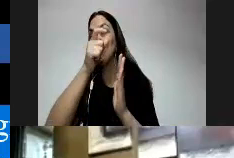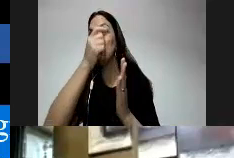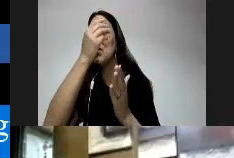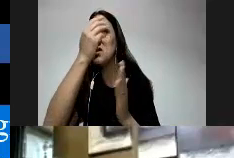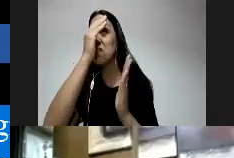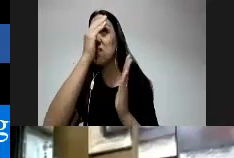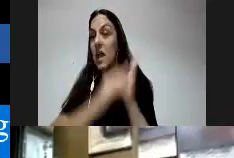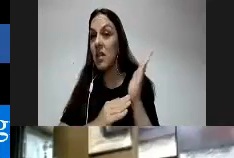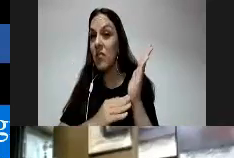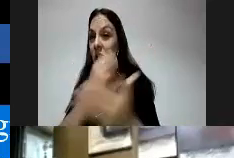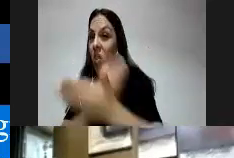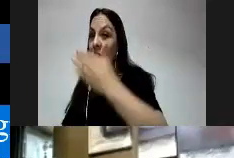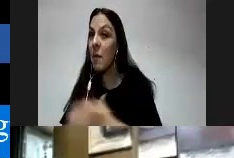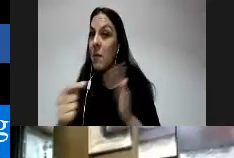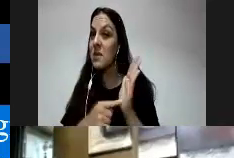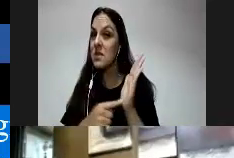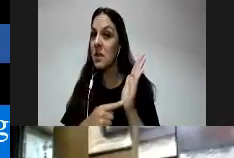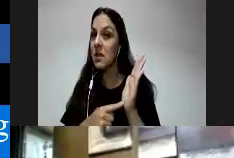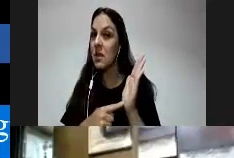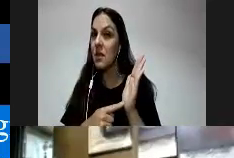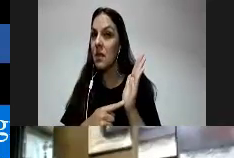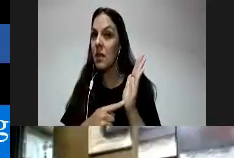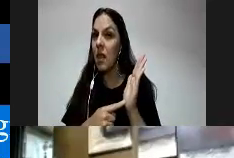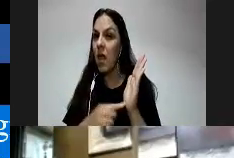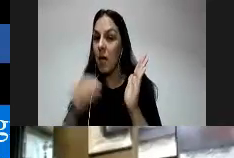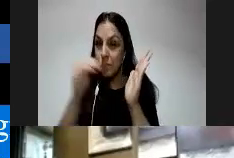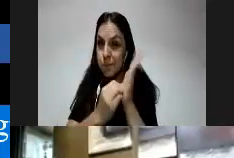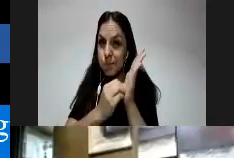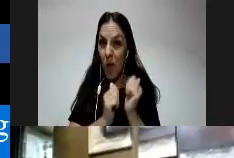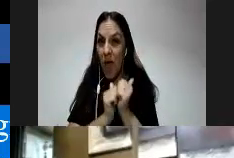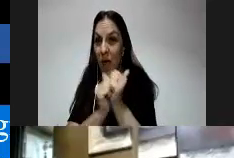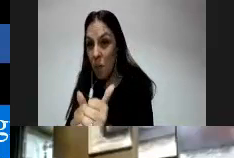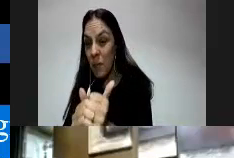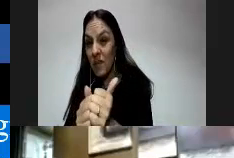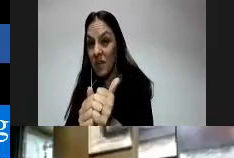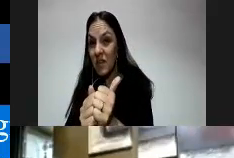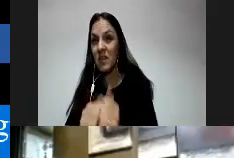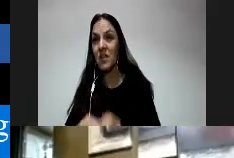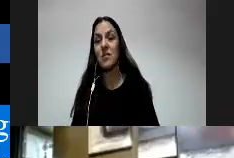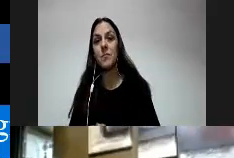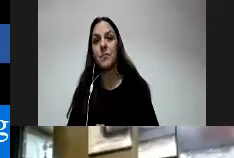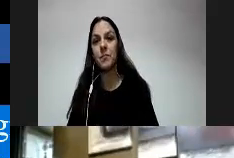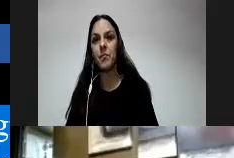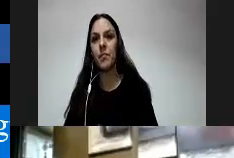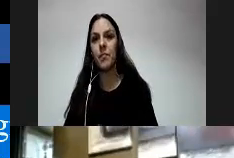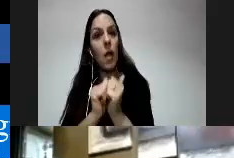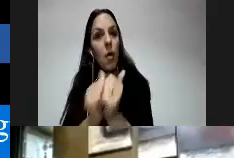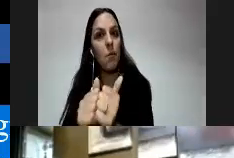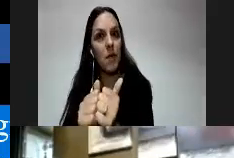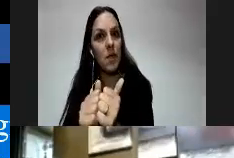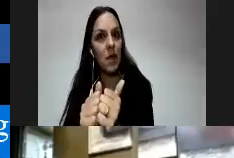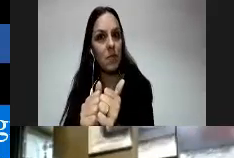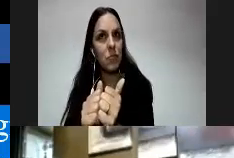contuviera el acompañante. El acompañante no podía ser un impedimento para que la persona pudiera viajar sola.